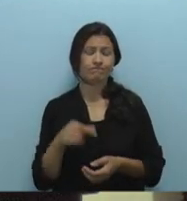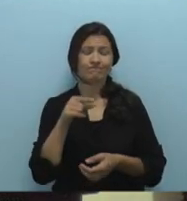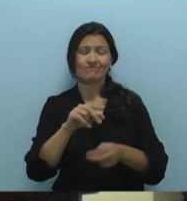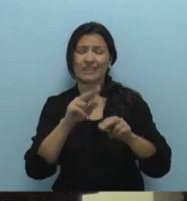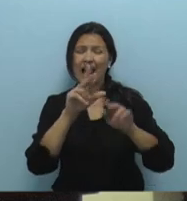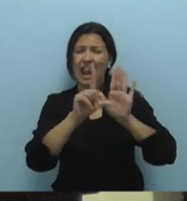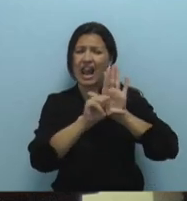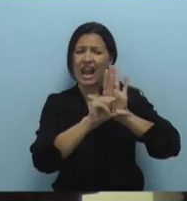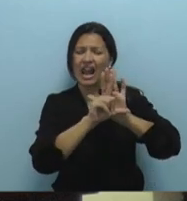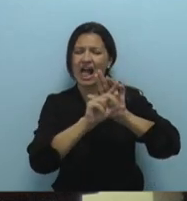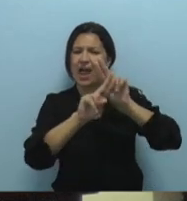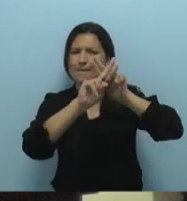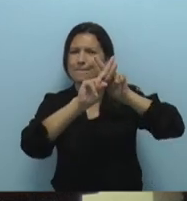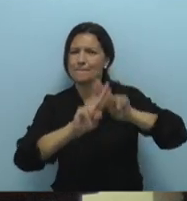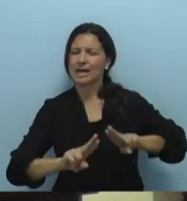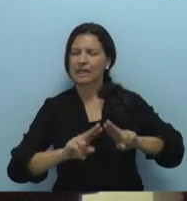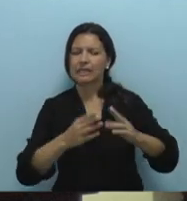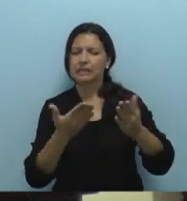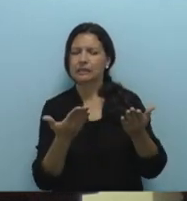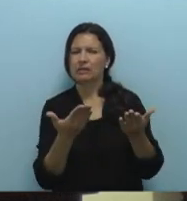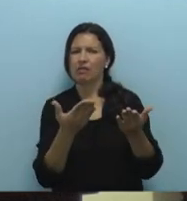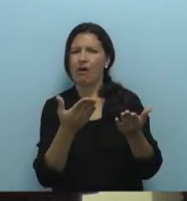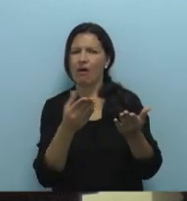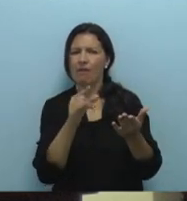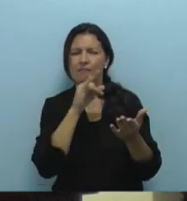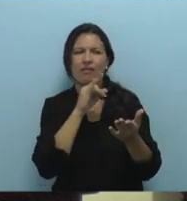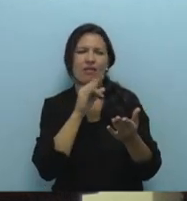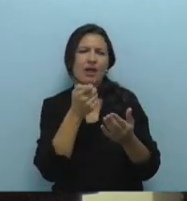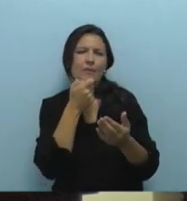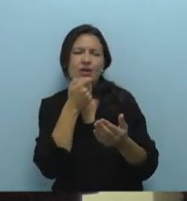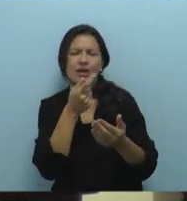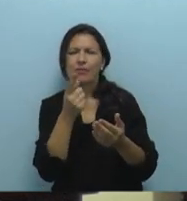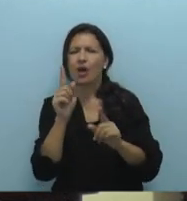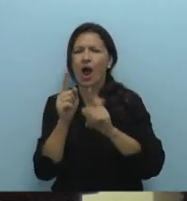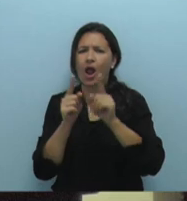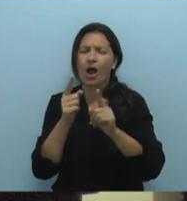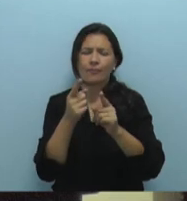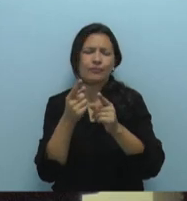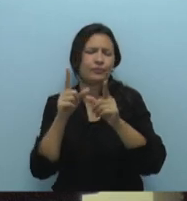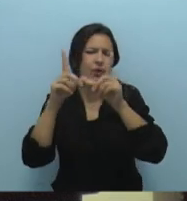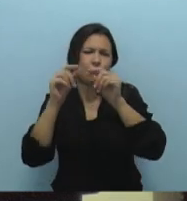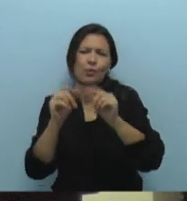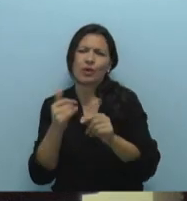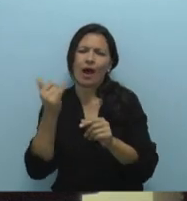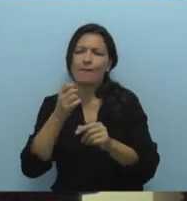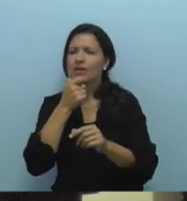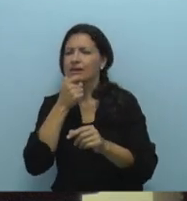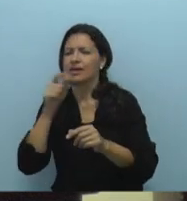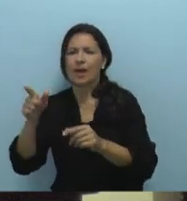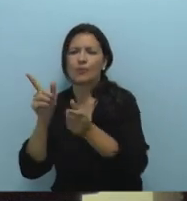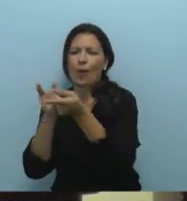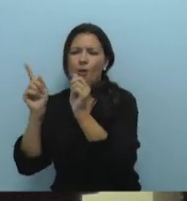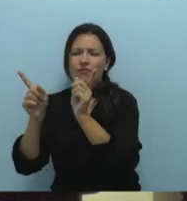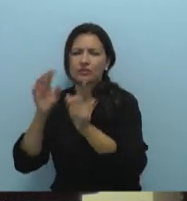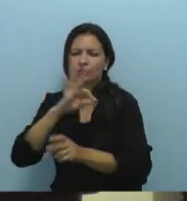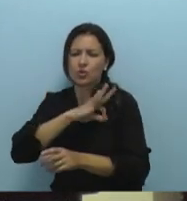podemos recurrir a datos muy objetivos. Por ejemplo, la caída de los salarios docentes y el comparativo con otros